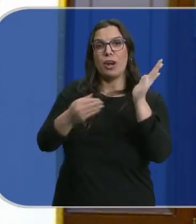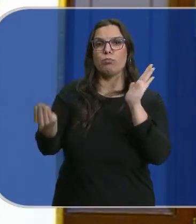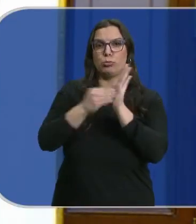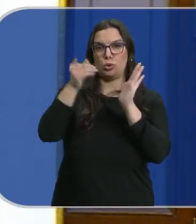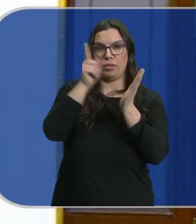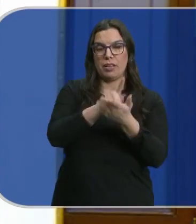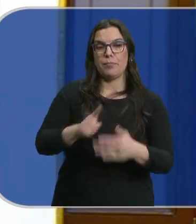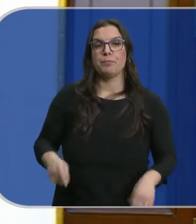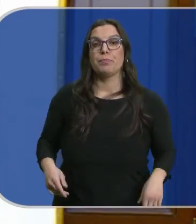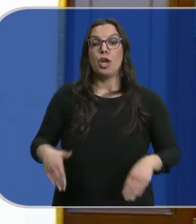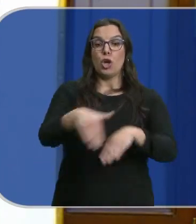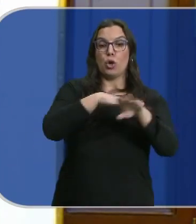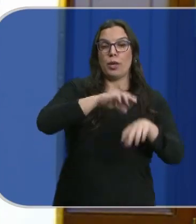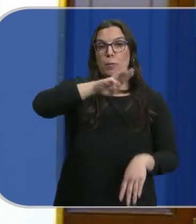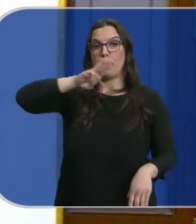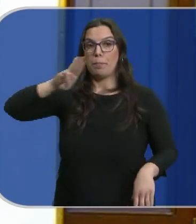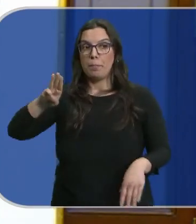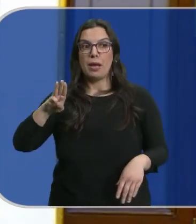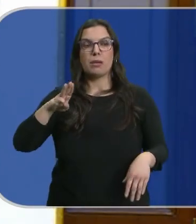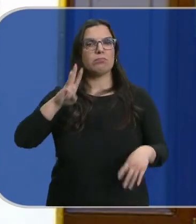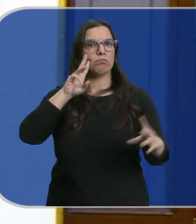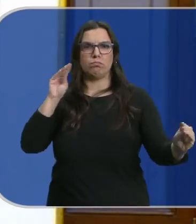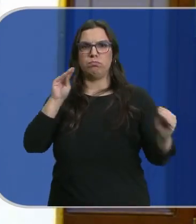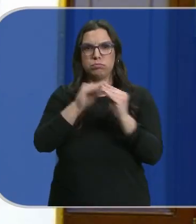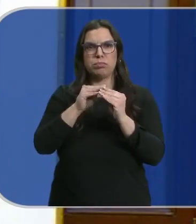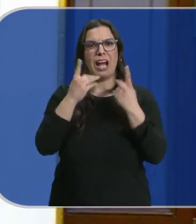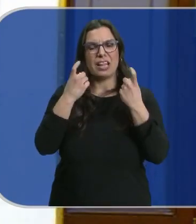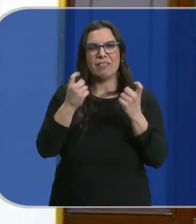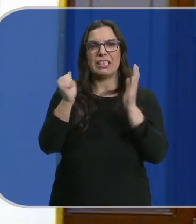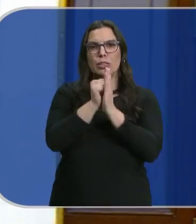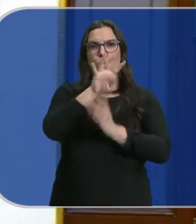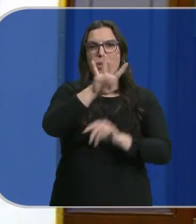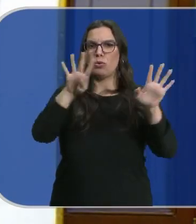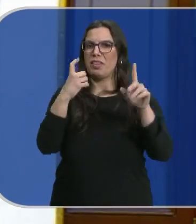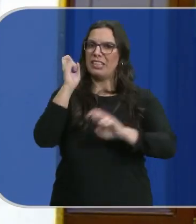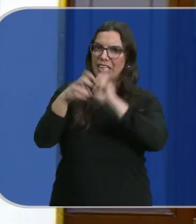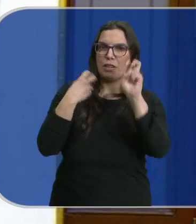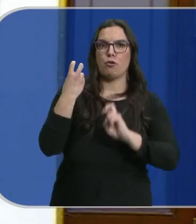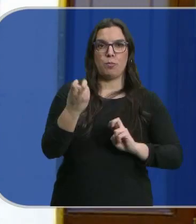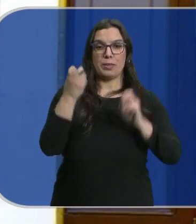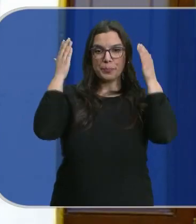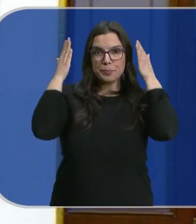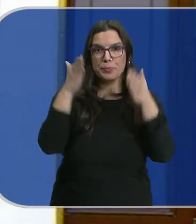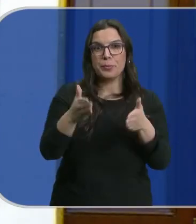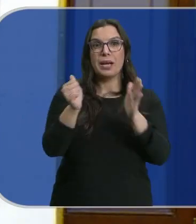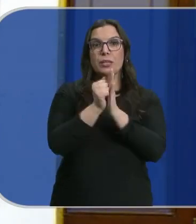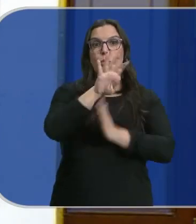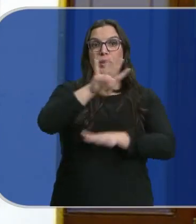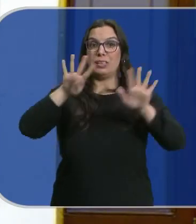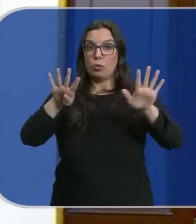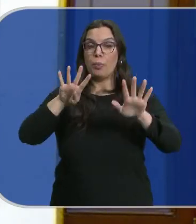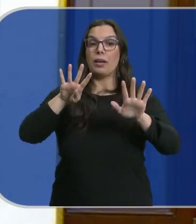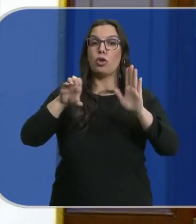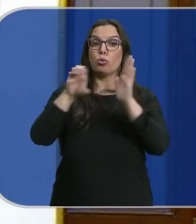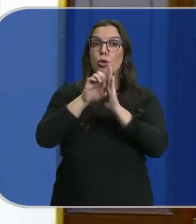Tanto el Gobierno como el Partido Popular compartimos la necesidad de reformar el artículo 49, de centrar la reforma en el artículo 49 de la